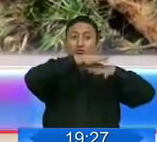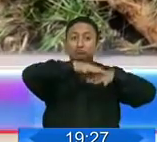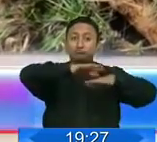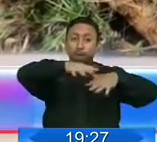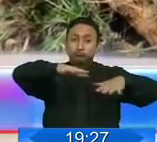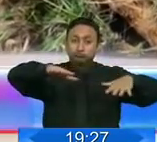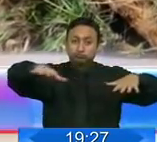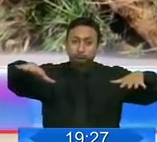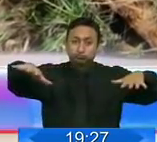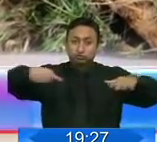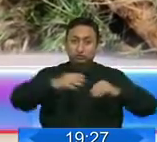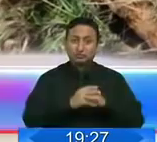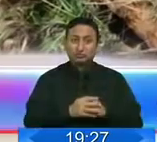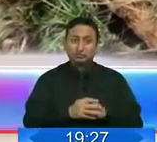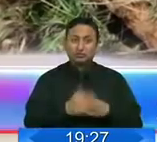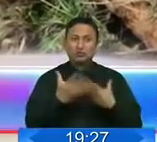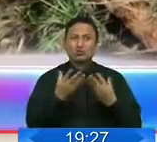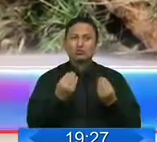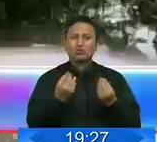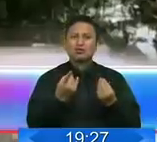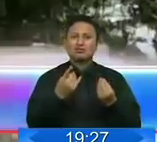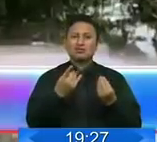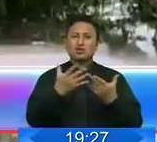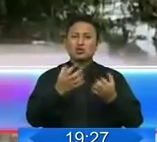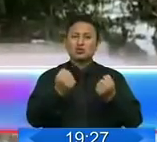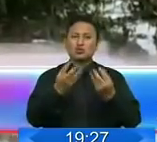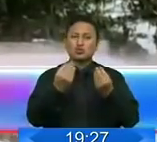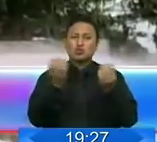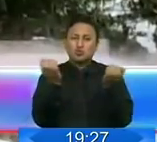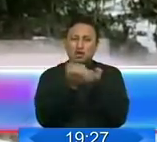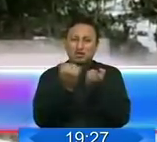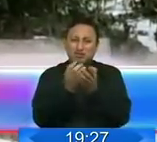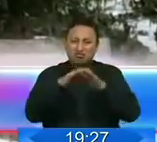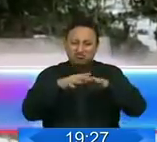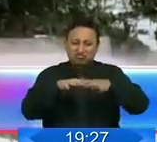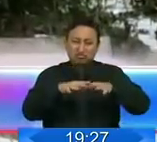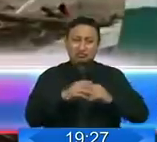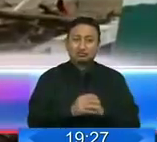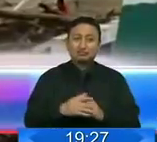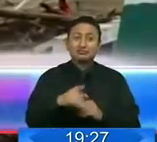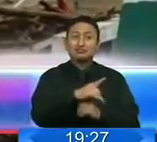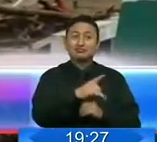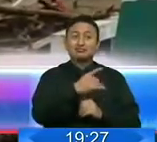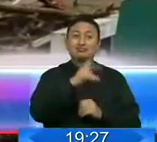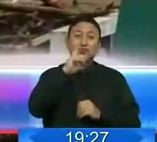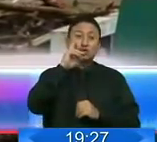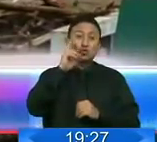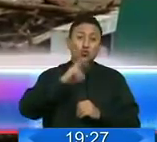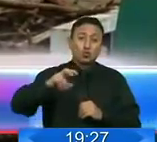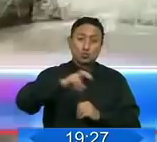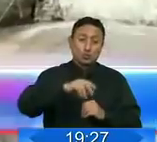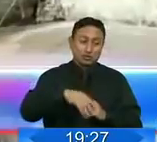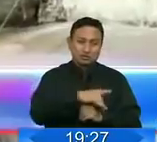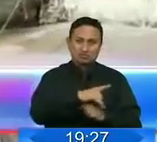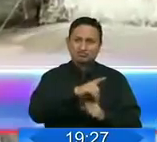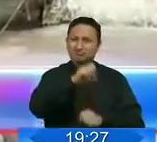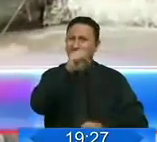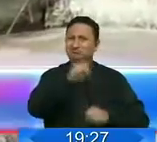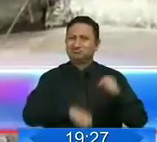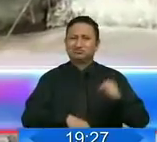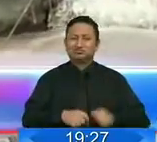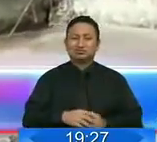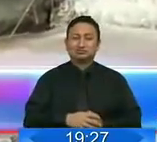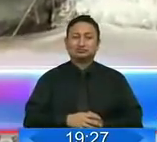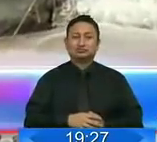que arrastraron una gran palizada, causaron daños en el principal atractivo turístico que tiene la segunda ciudad más importante de